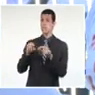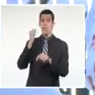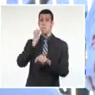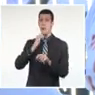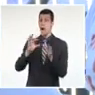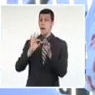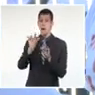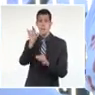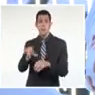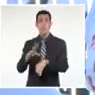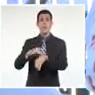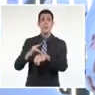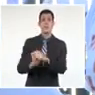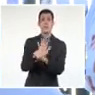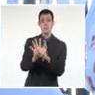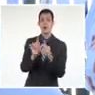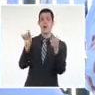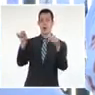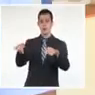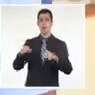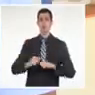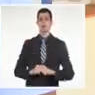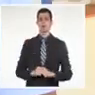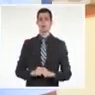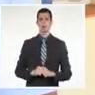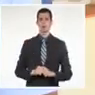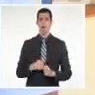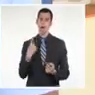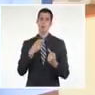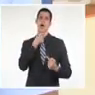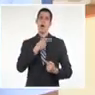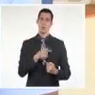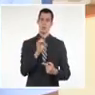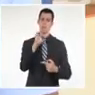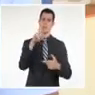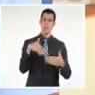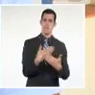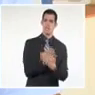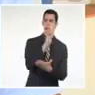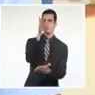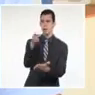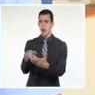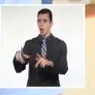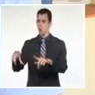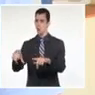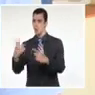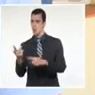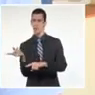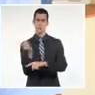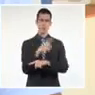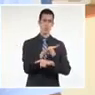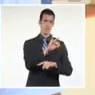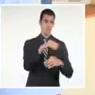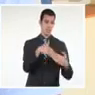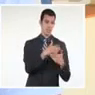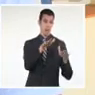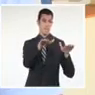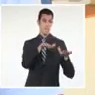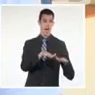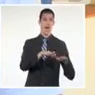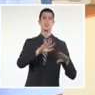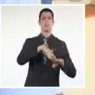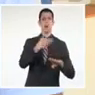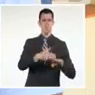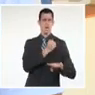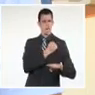Allende, muchos de ellos de forma reiterada. Aproximadamente desde mediados del año pasado estaba en esta tarea que me